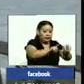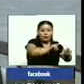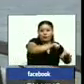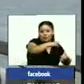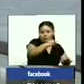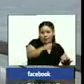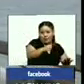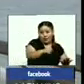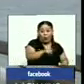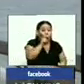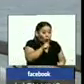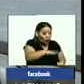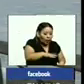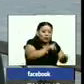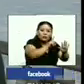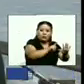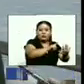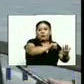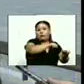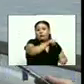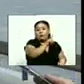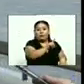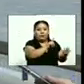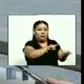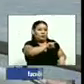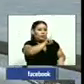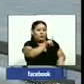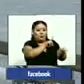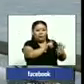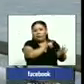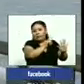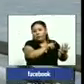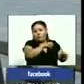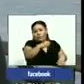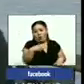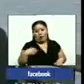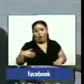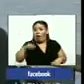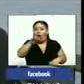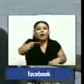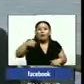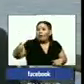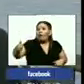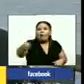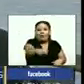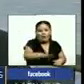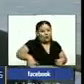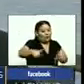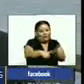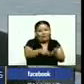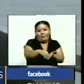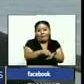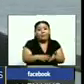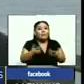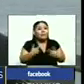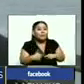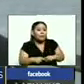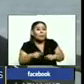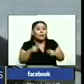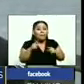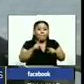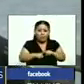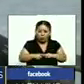un estado, 6.000 plazas. No estoy diciendo que vamos a conseguir 300.000 plazas por esos 50 estados, pero quiere decir que el potencial para